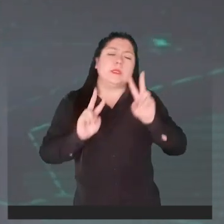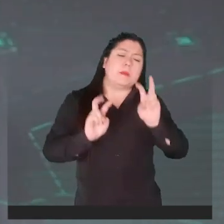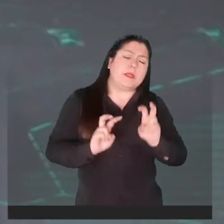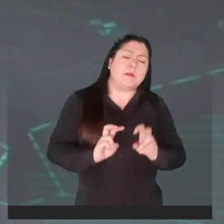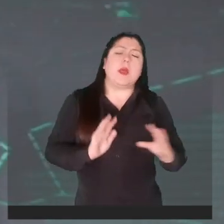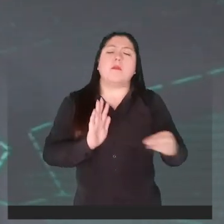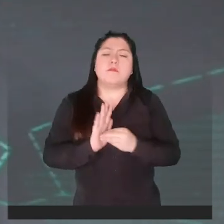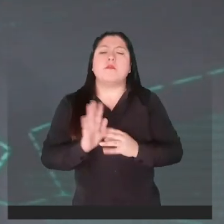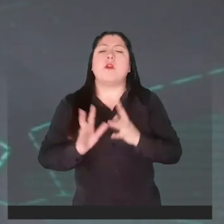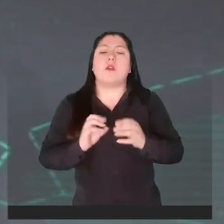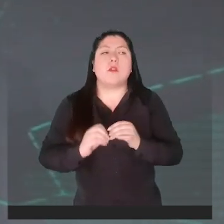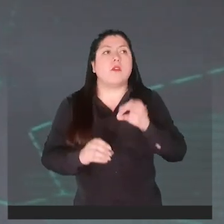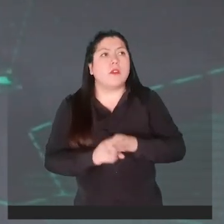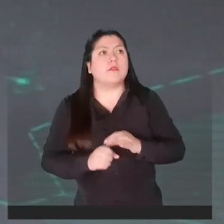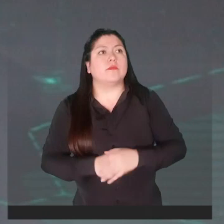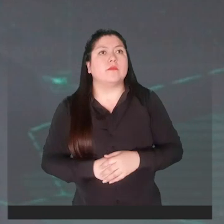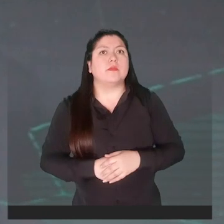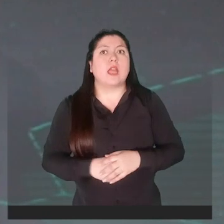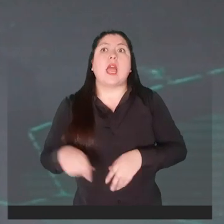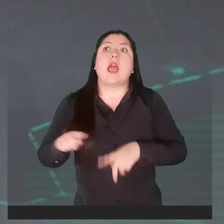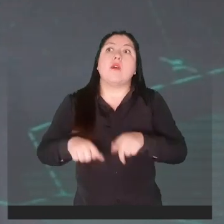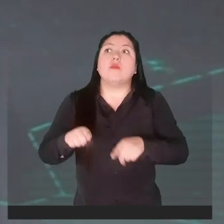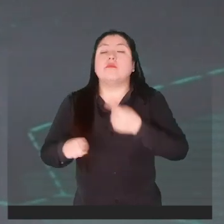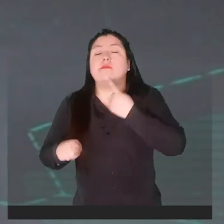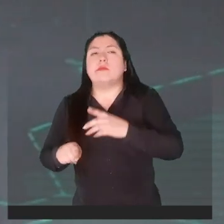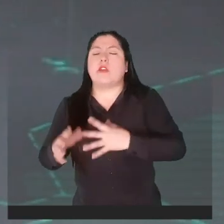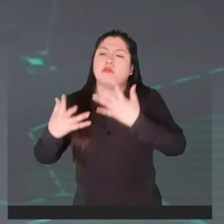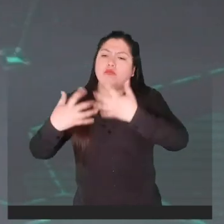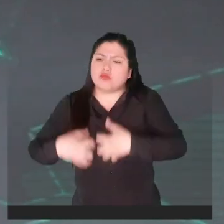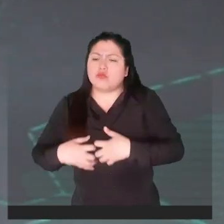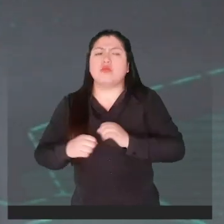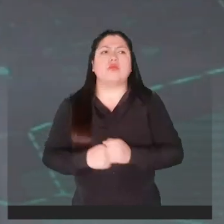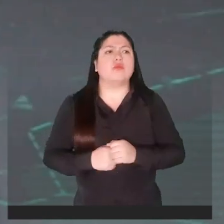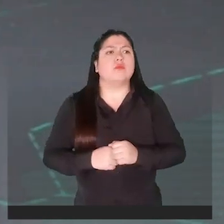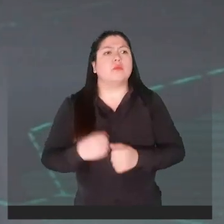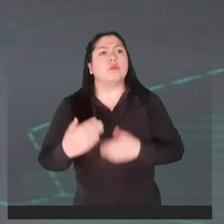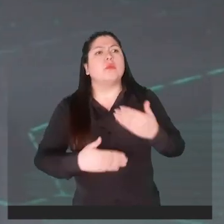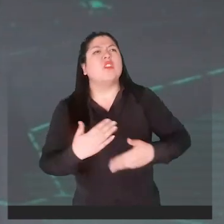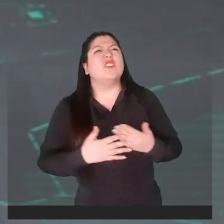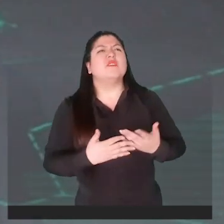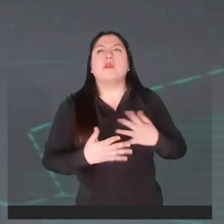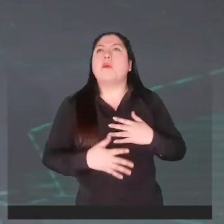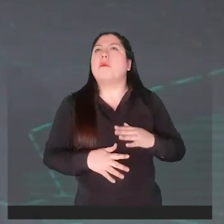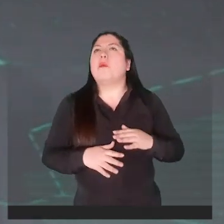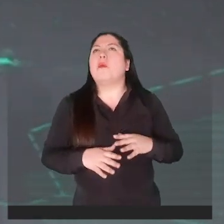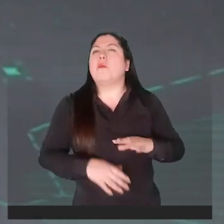con algunos temas, quienes tendrán reparos seguramente algunas funciones o algunos aspectos de la